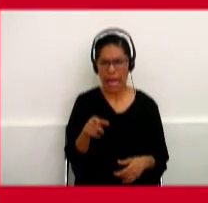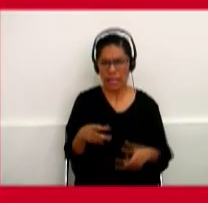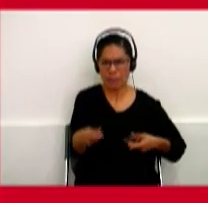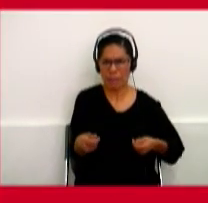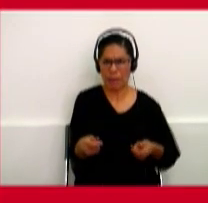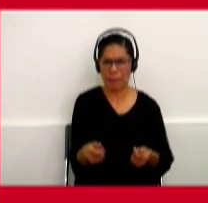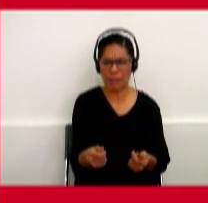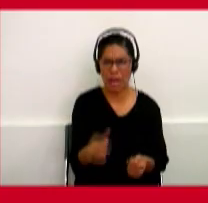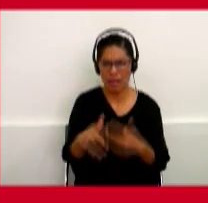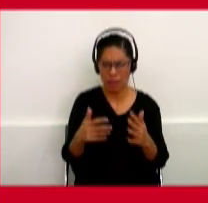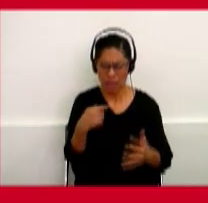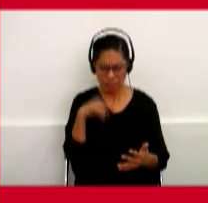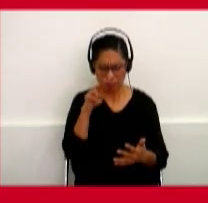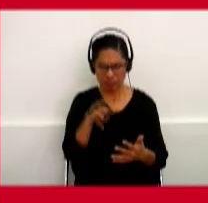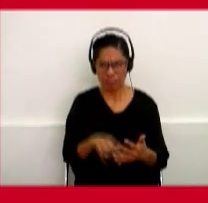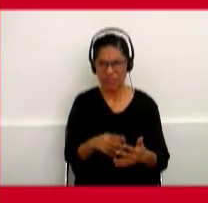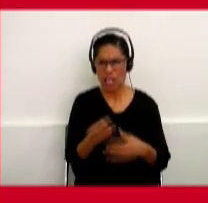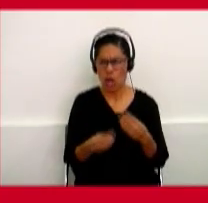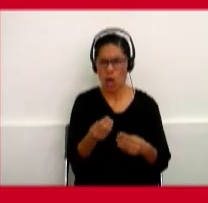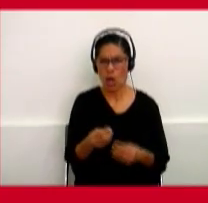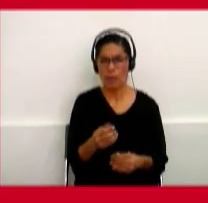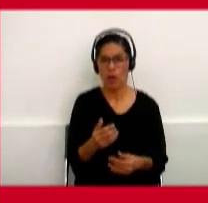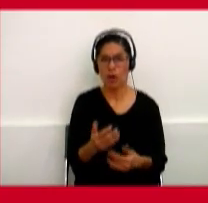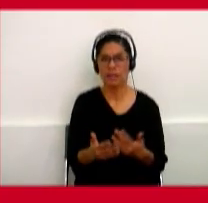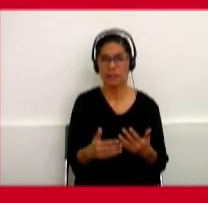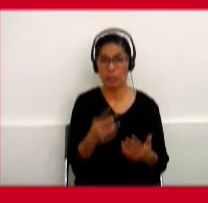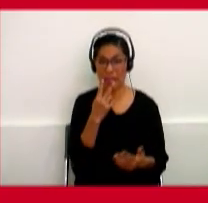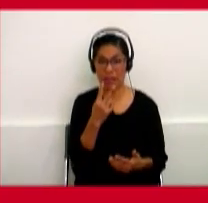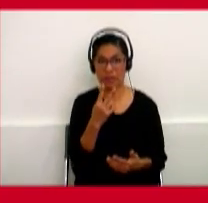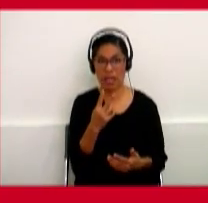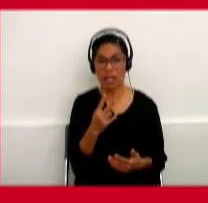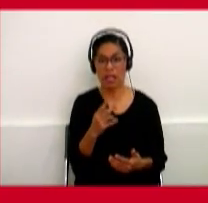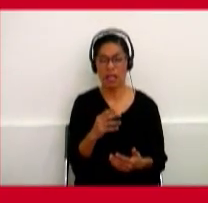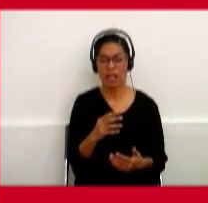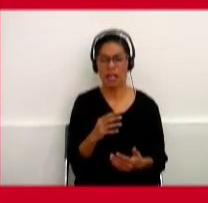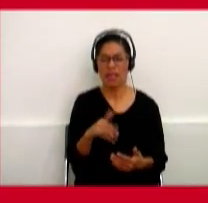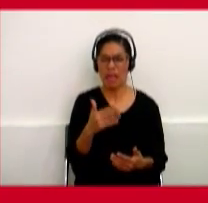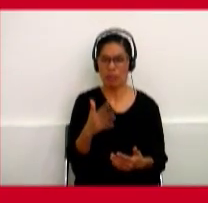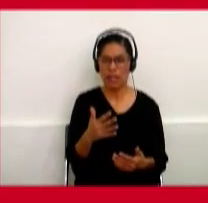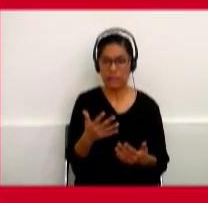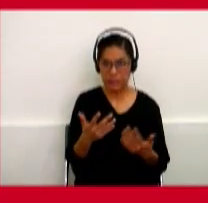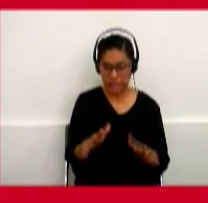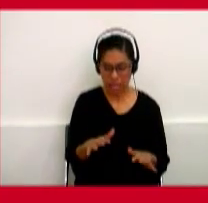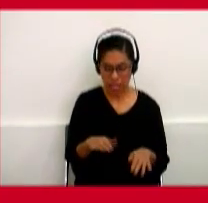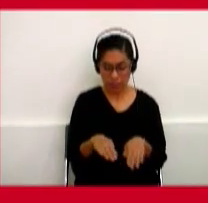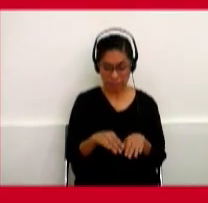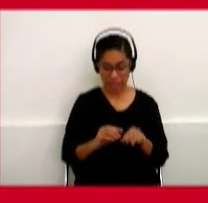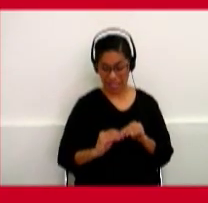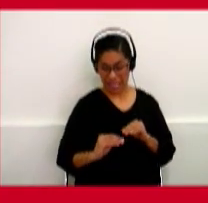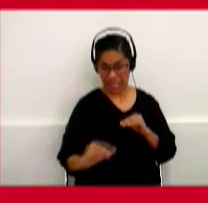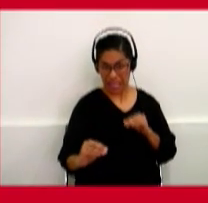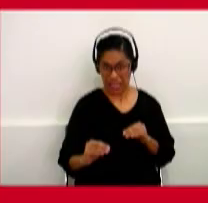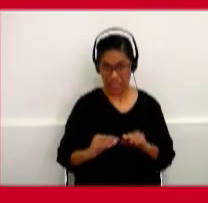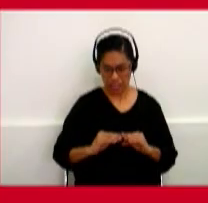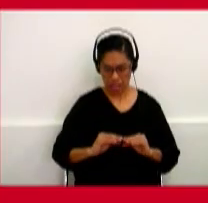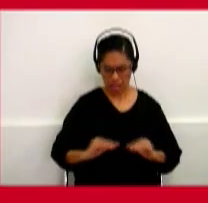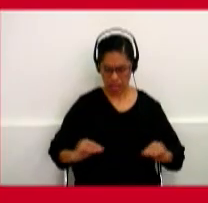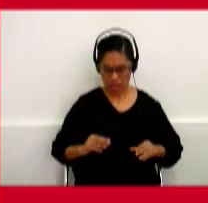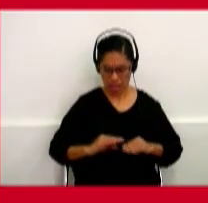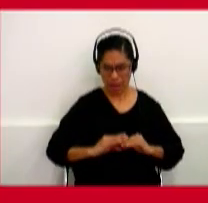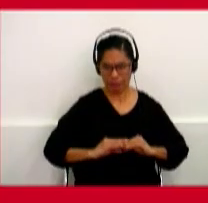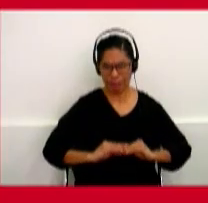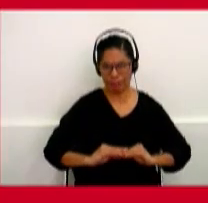cabo algunos procesamientos, pueden producir básicamente una medida de calidad de la vía, y hemos notado que